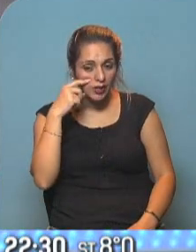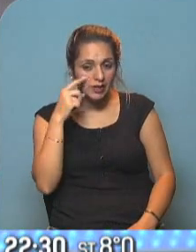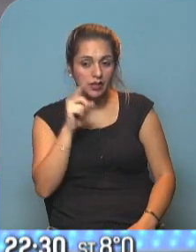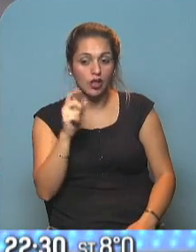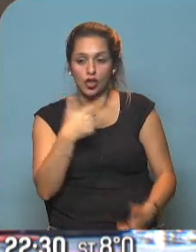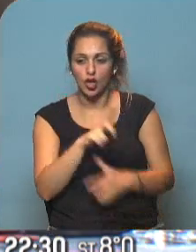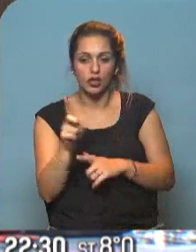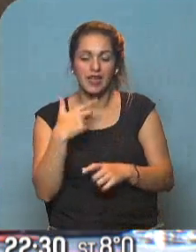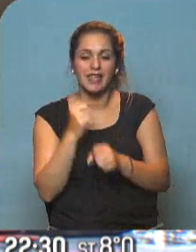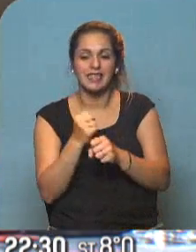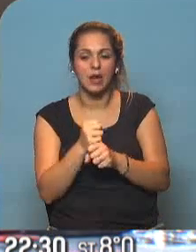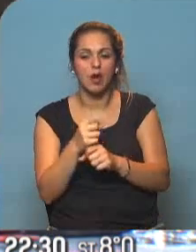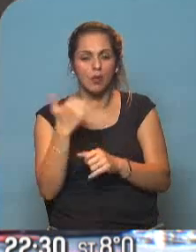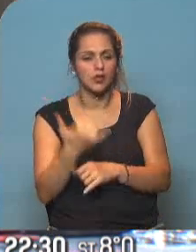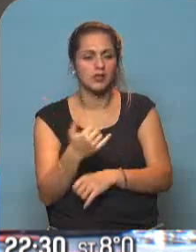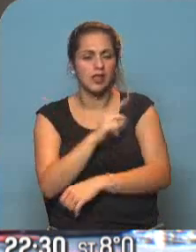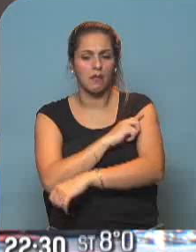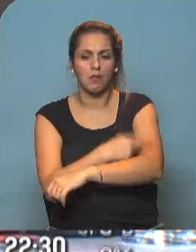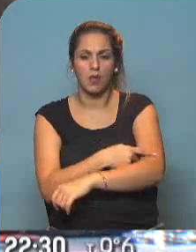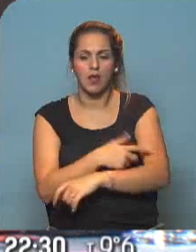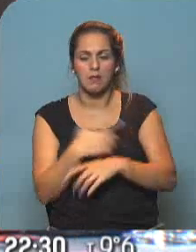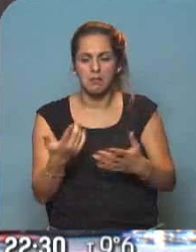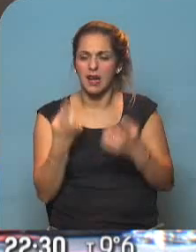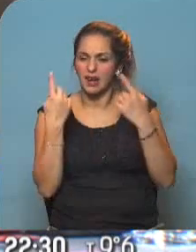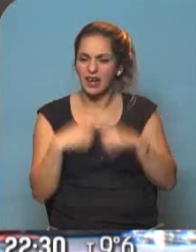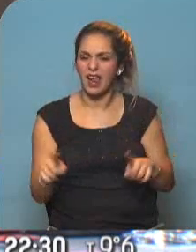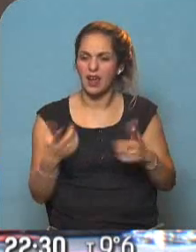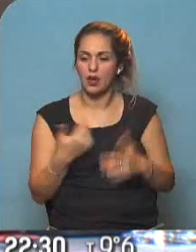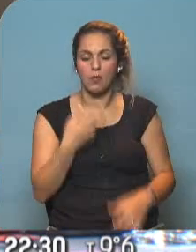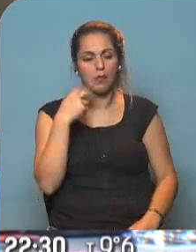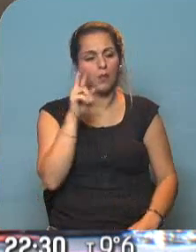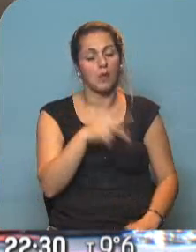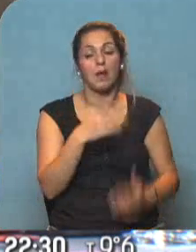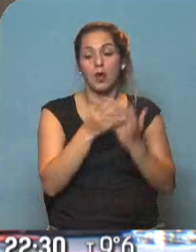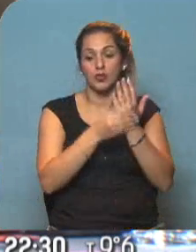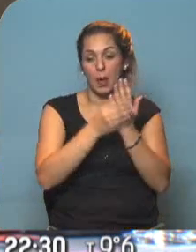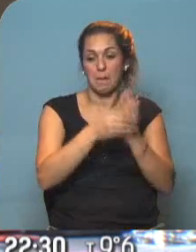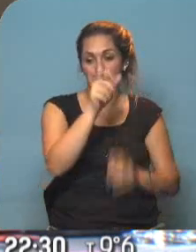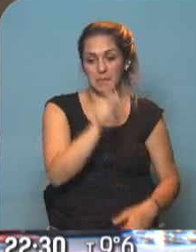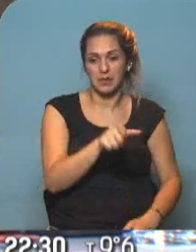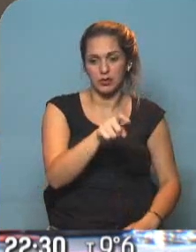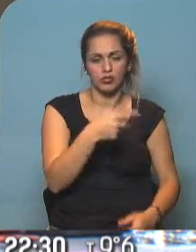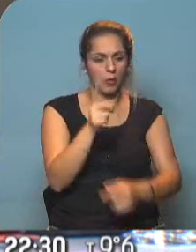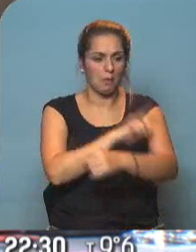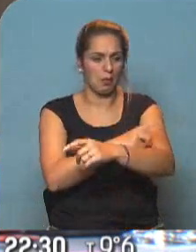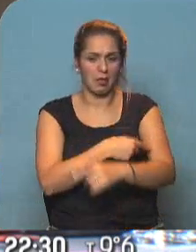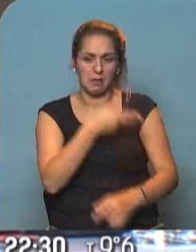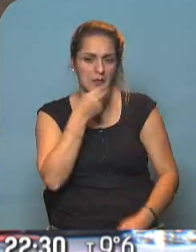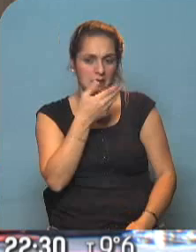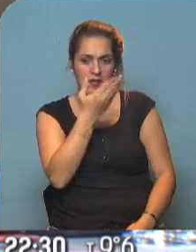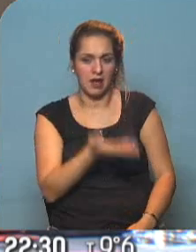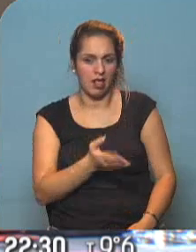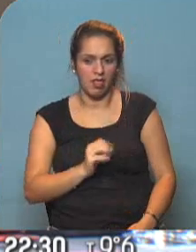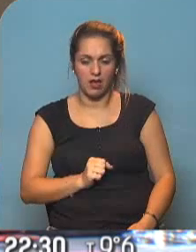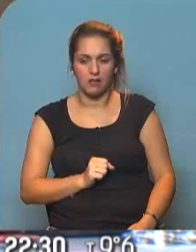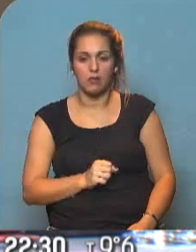poder. Claro, esto es rarísimo, ¿no? Porque uno ve un primer ministro que de poderoso nada, no solo porque vaya a ser un tecnócrata,